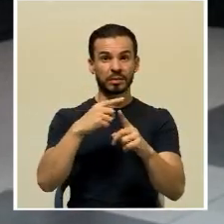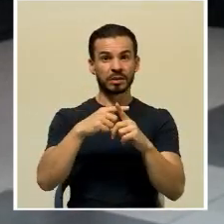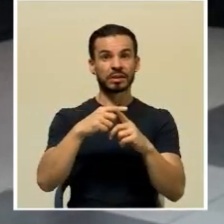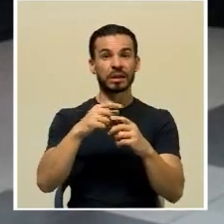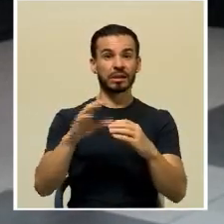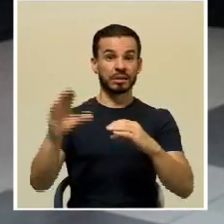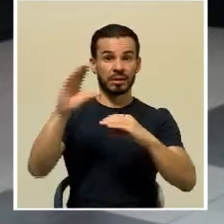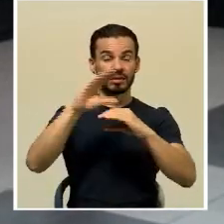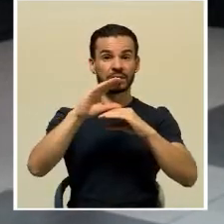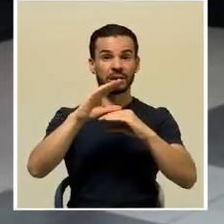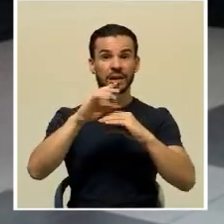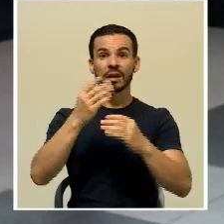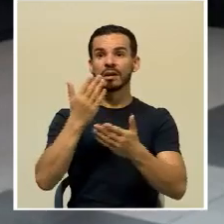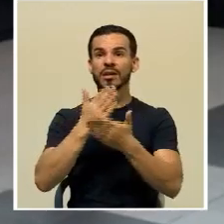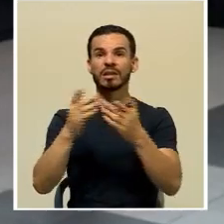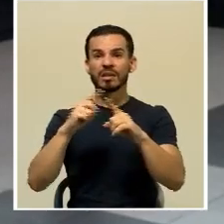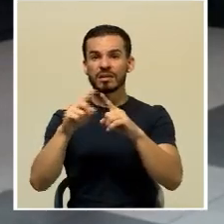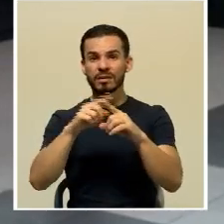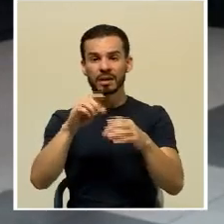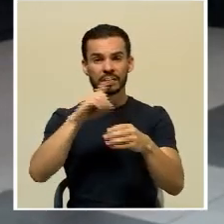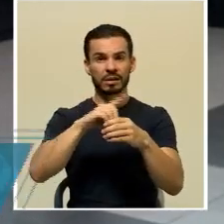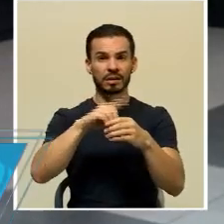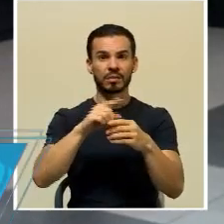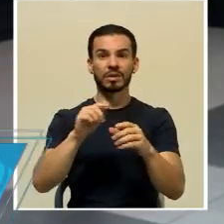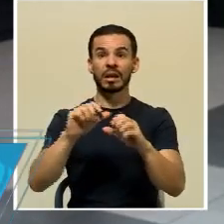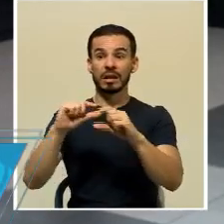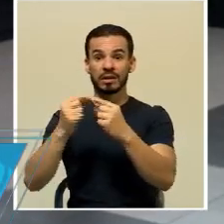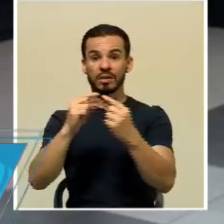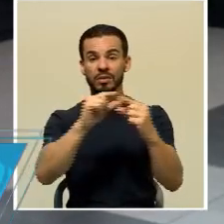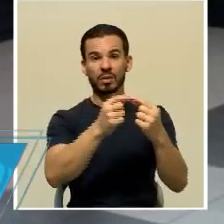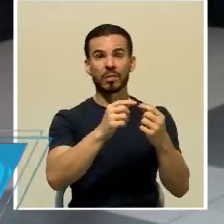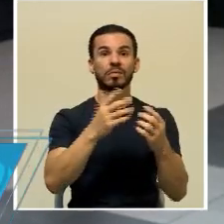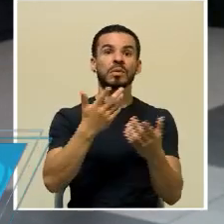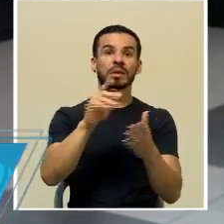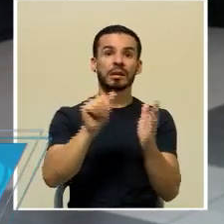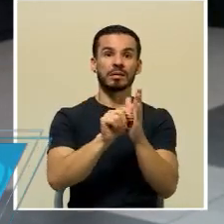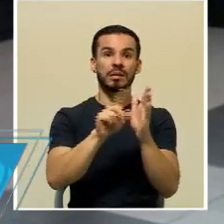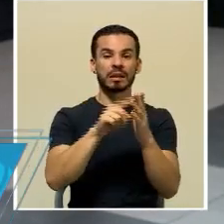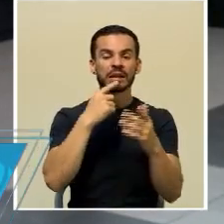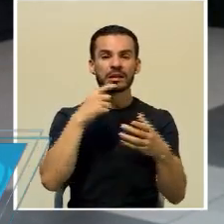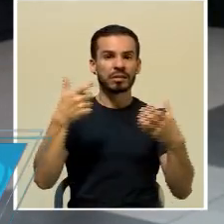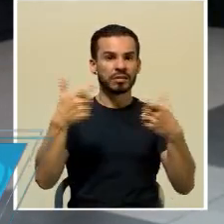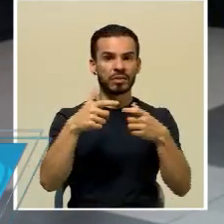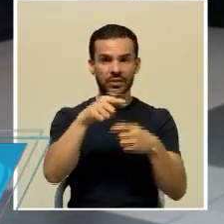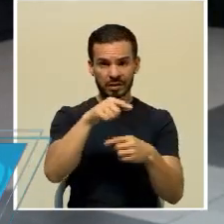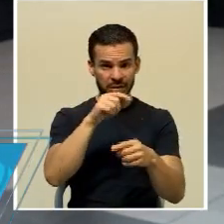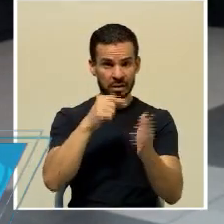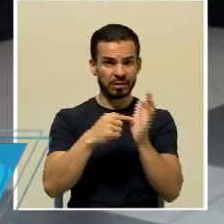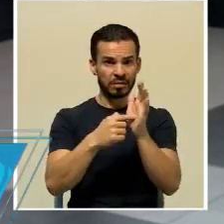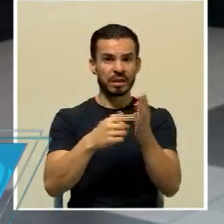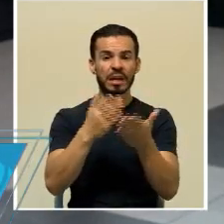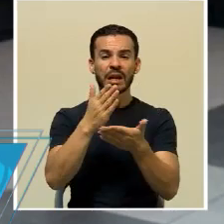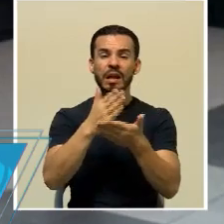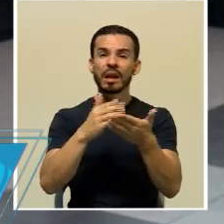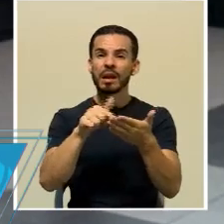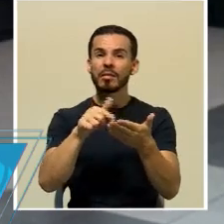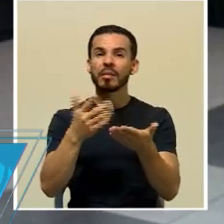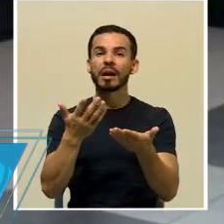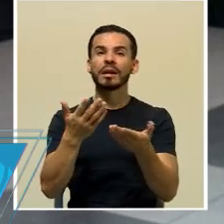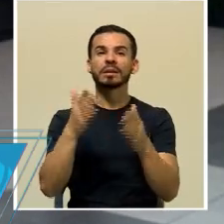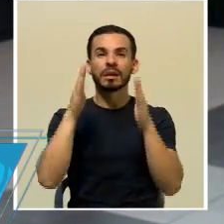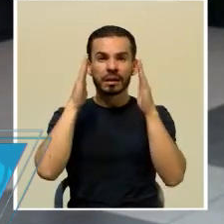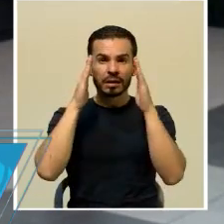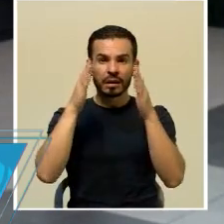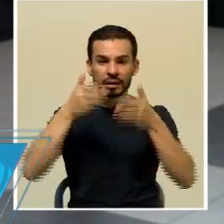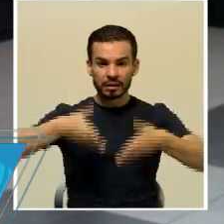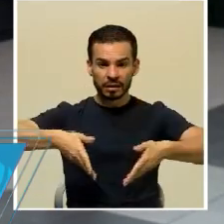extraordinario, varios diputados de distintas fracciones legislativas se oponen al recorte que contempla este presupuesto en la partida de